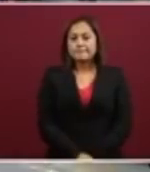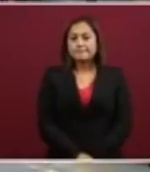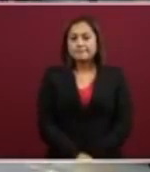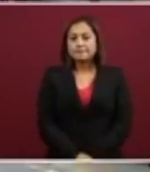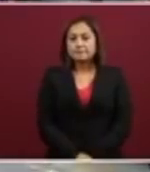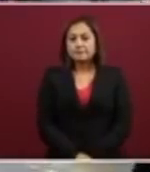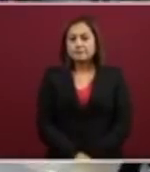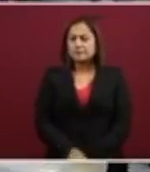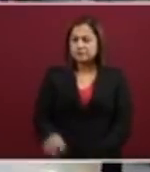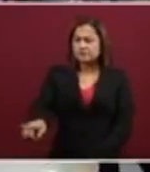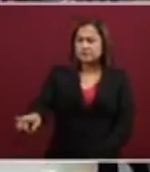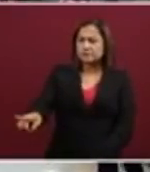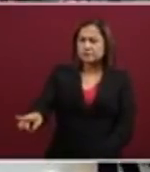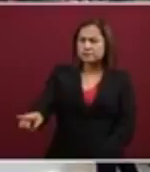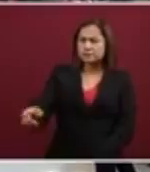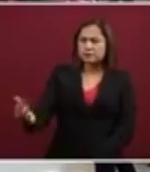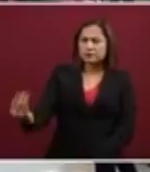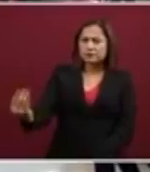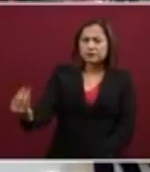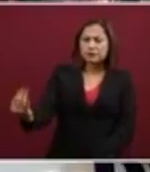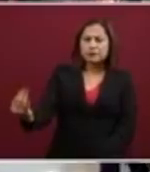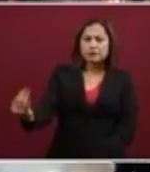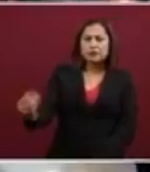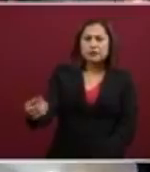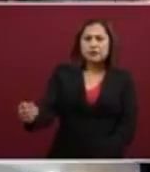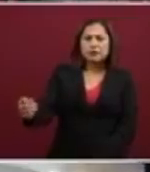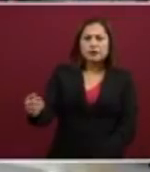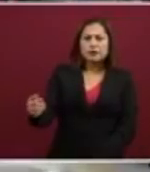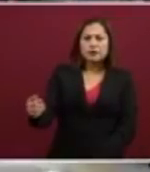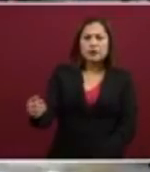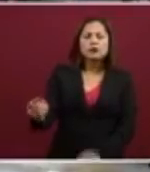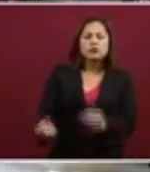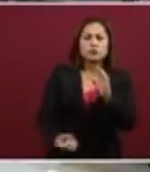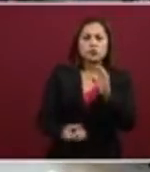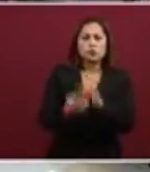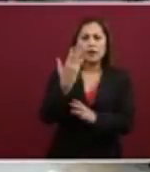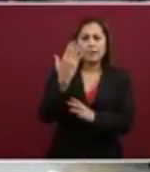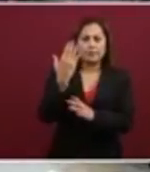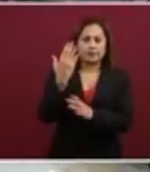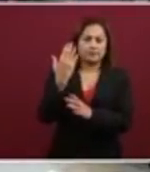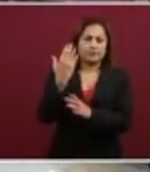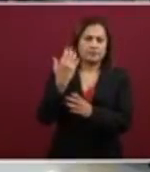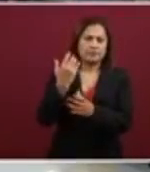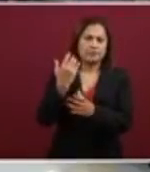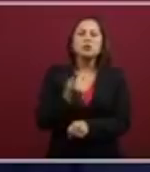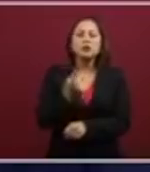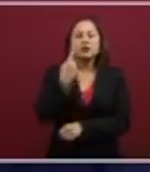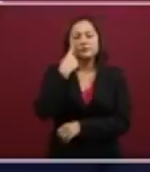a los grandes contribuyentes. Porque imperaba